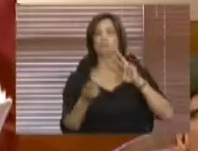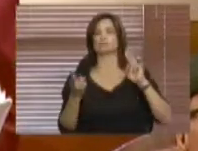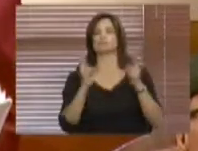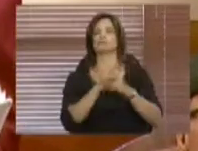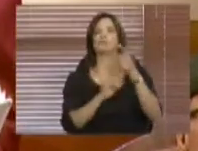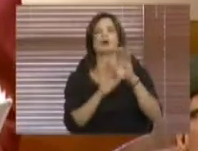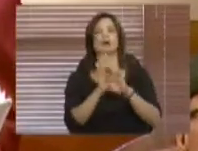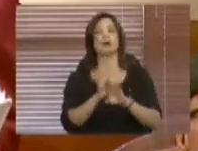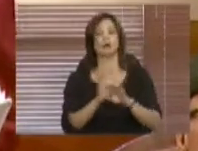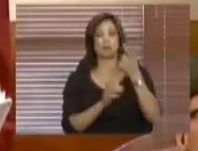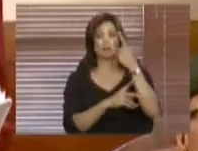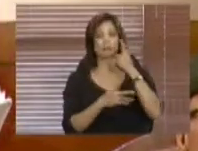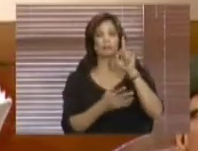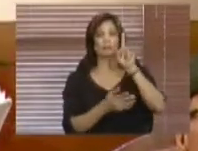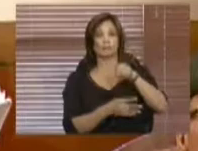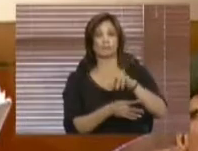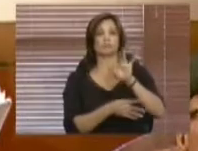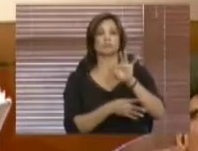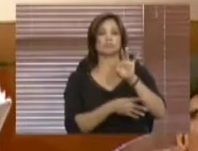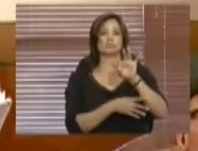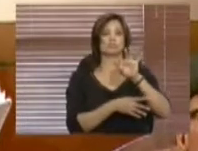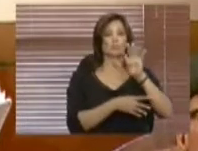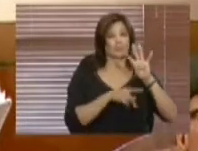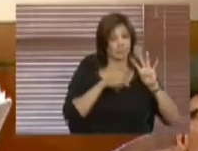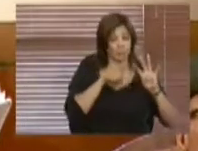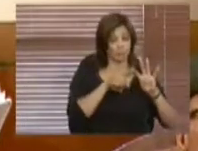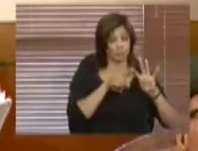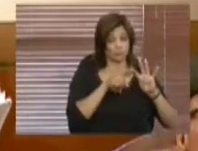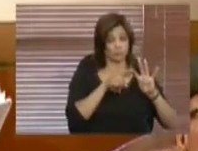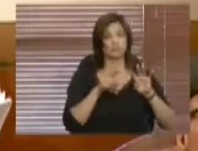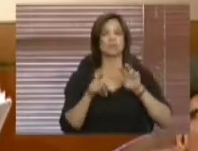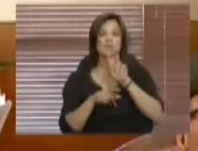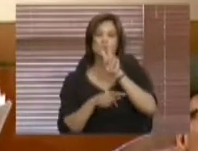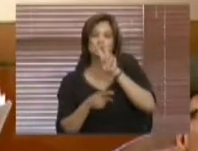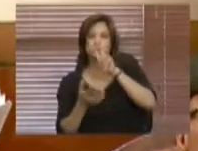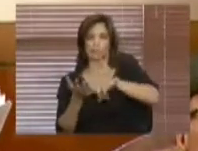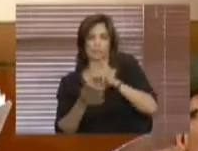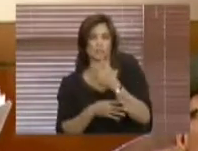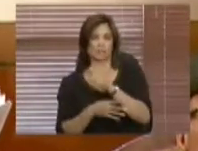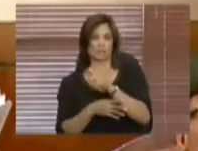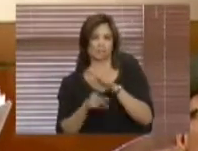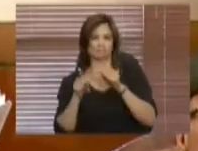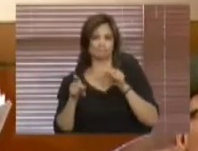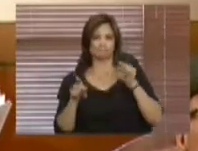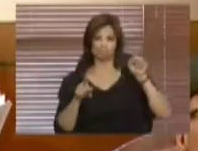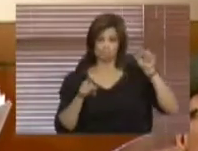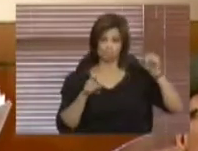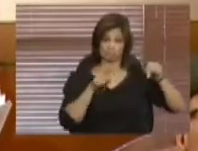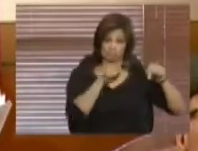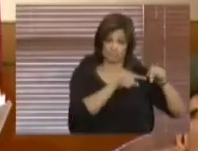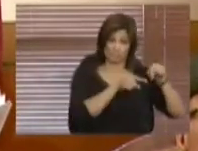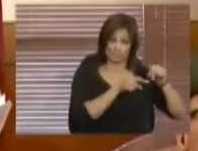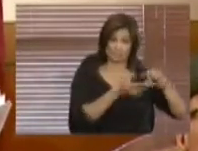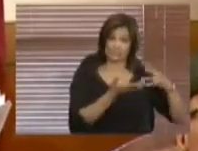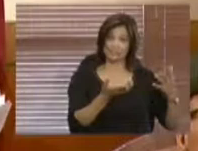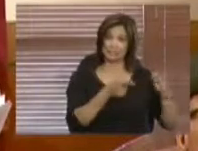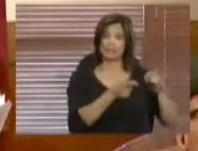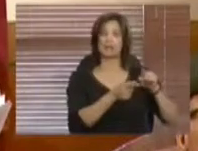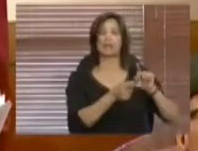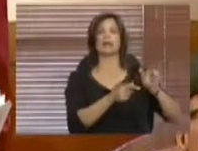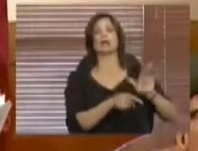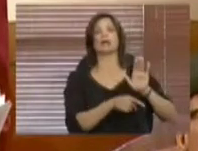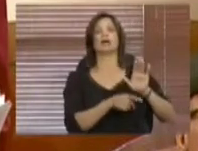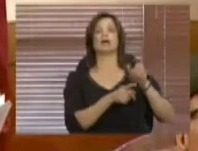reformas constitucionales de 1994 y 2010. La primera consagró la